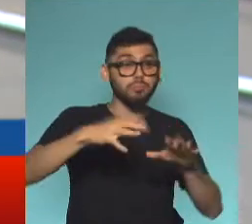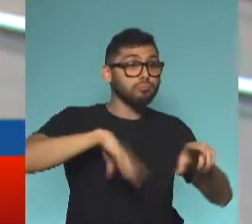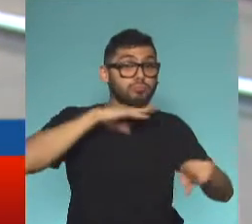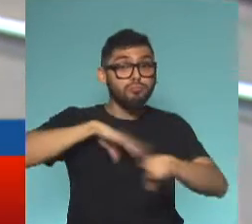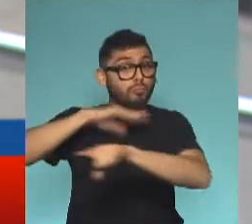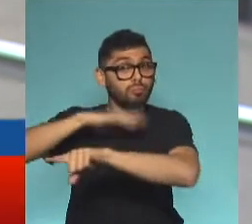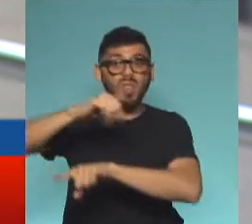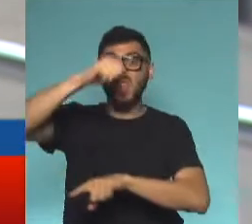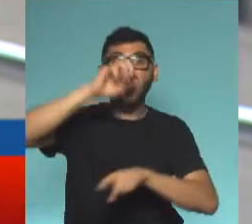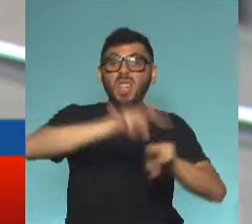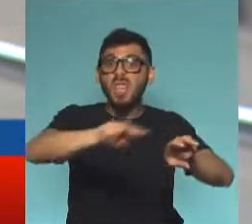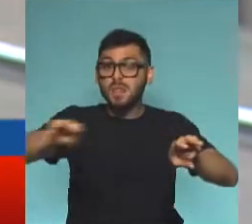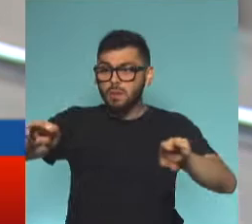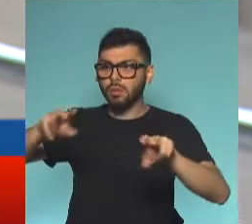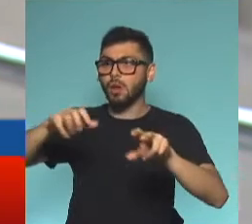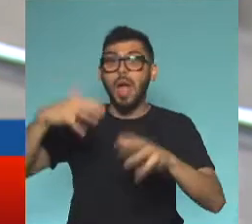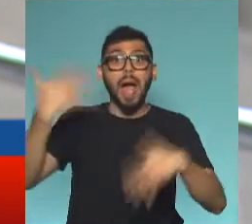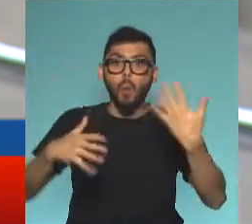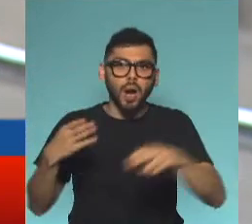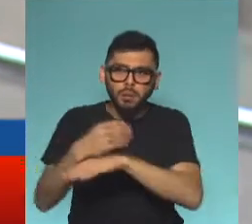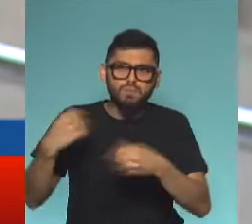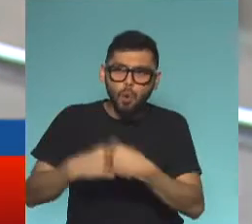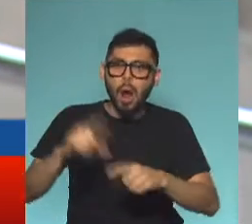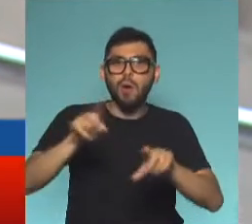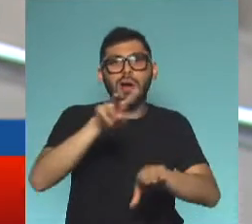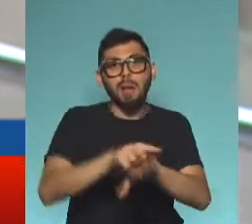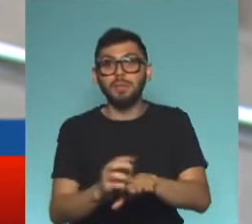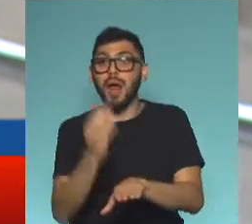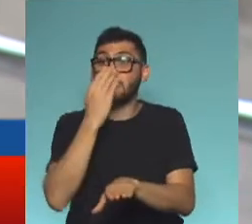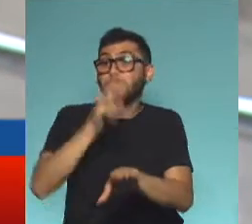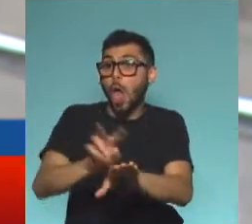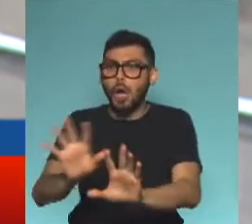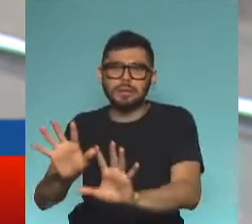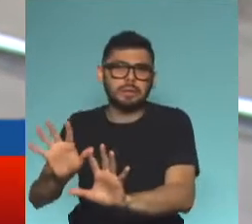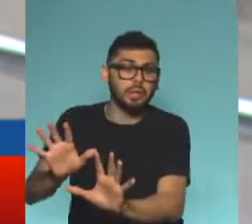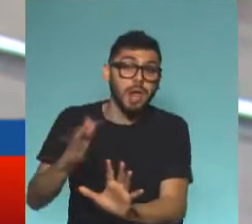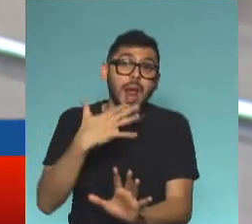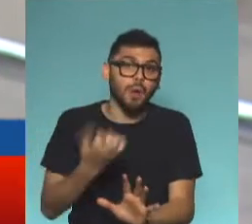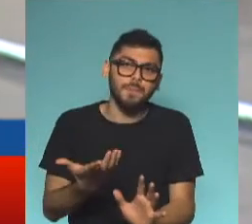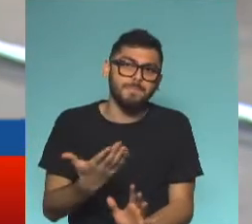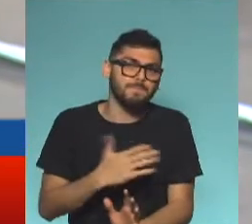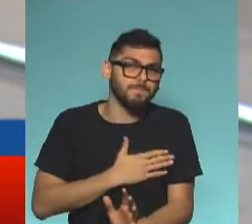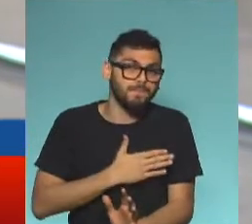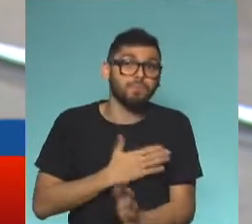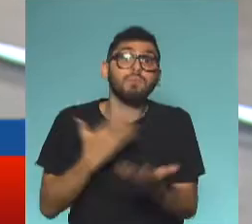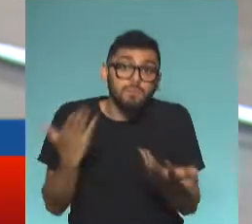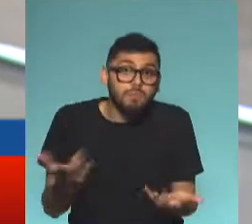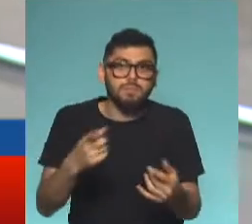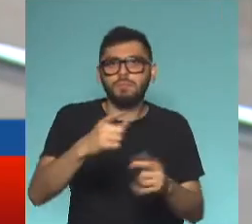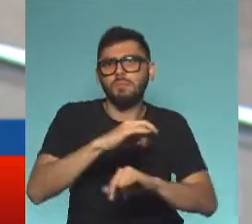la guardia desbordada, hay pacientes en camilla, en respirador, y sí, la verdad que es lamentable lo que vivimos, por eso le